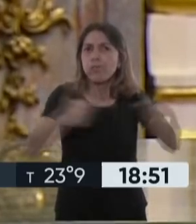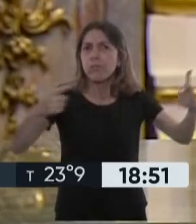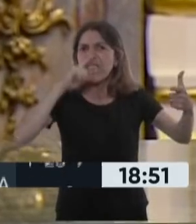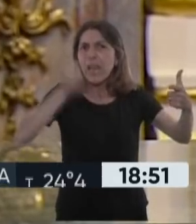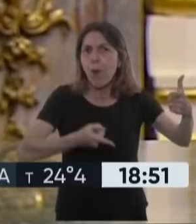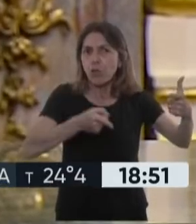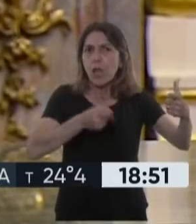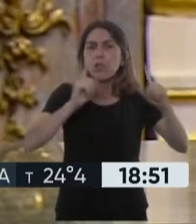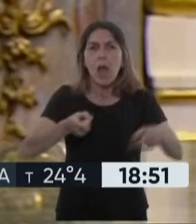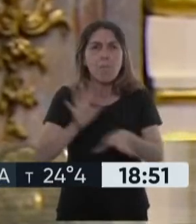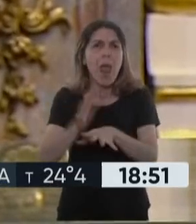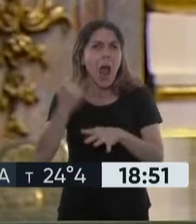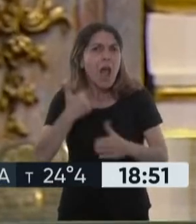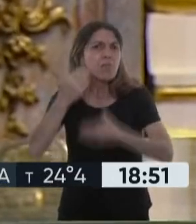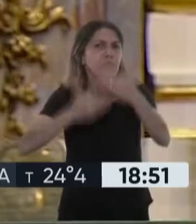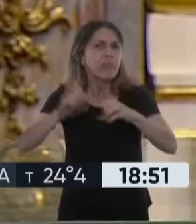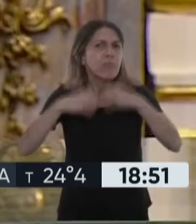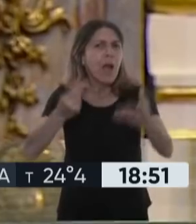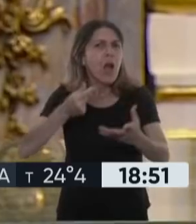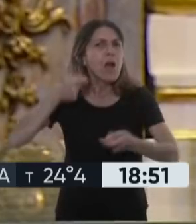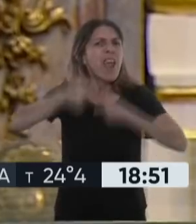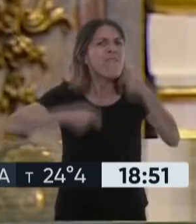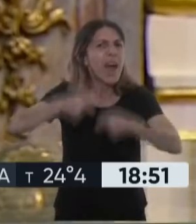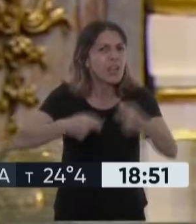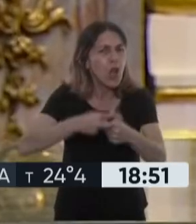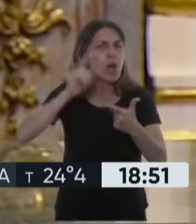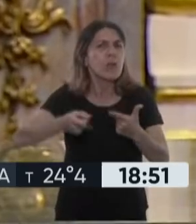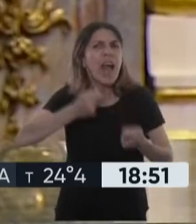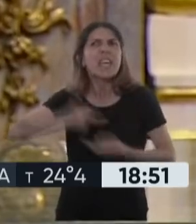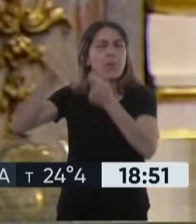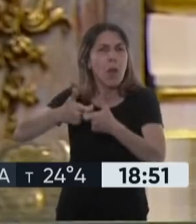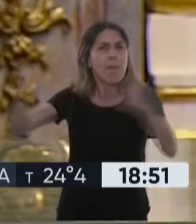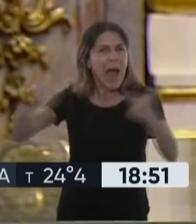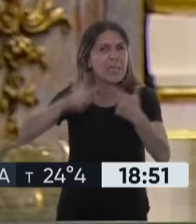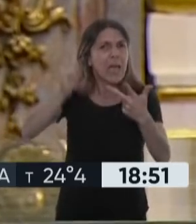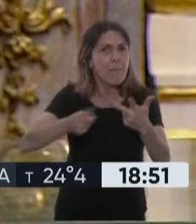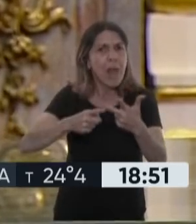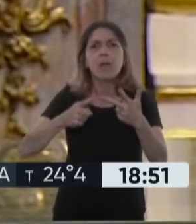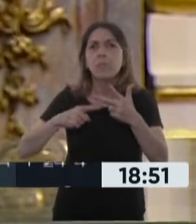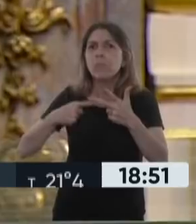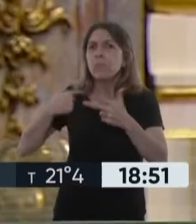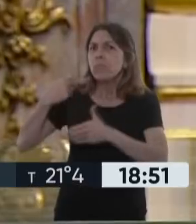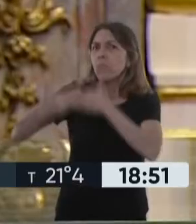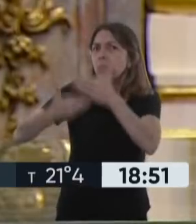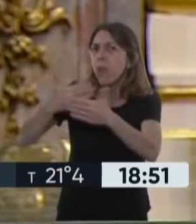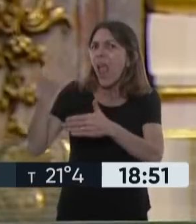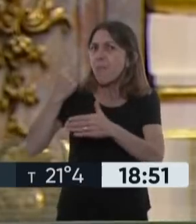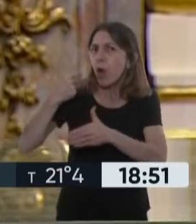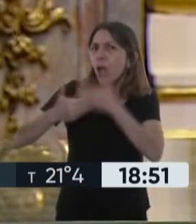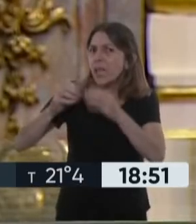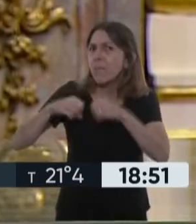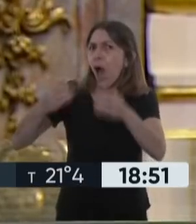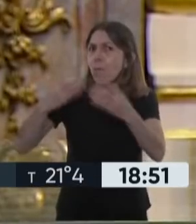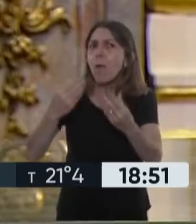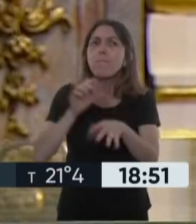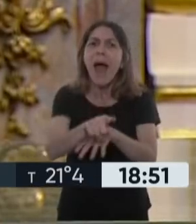Se verificó un fuerte crecimiento de la inversión, crecimiento de las exportaciones y se han ido dando pasos importantes para que la